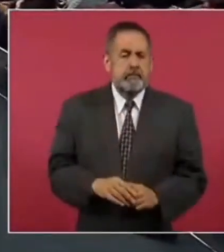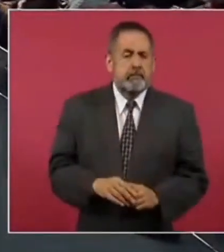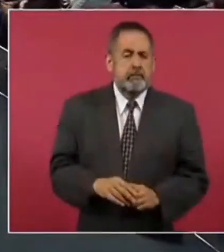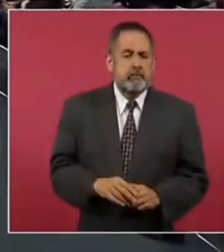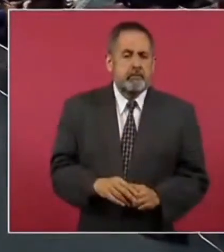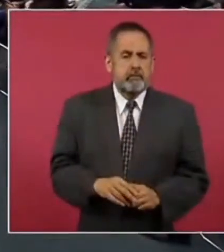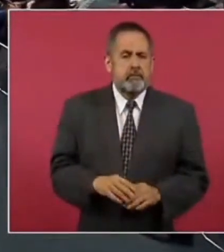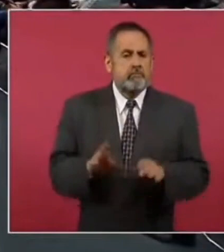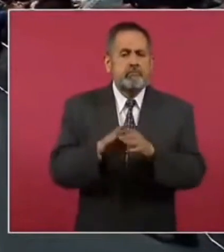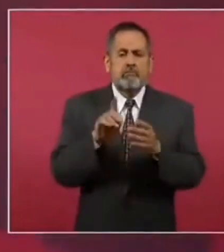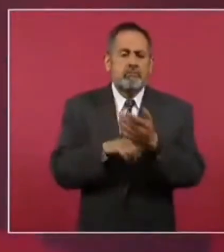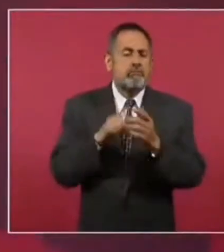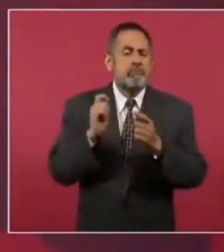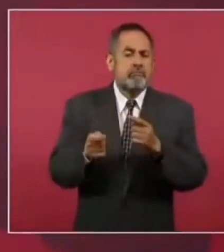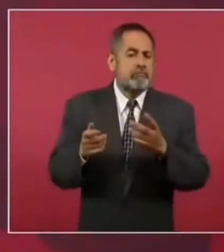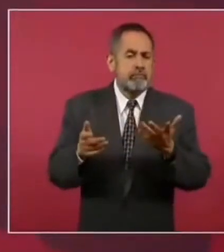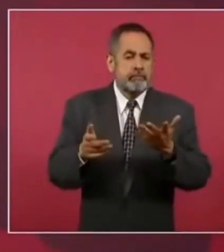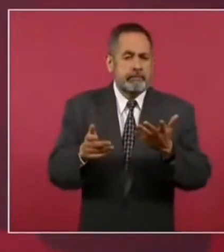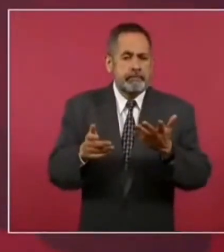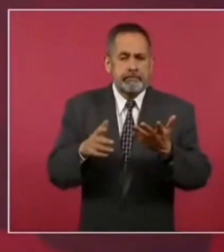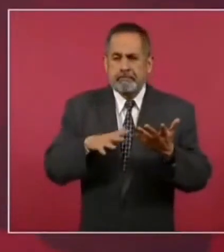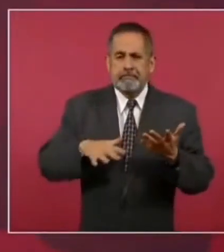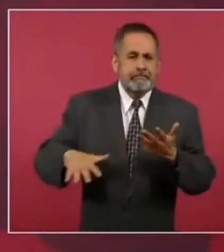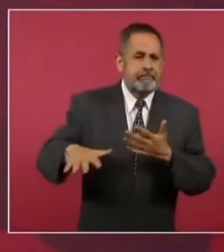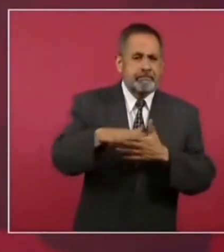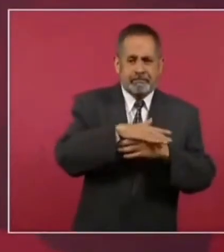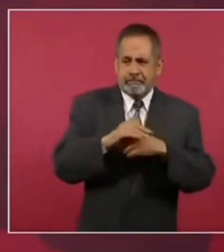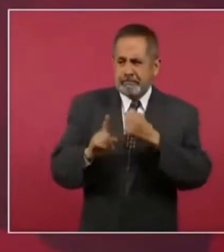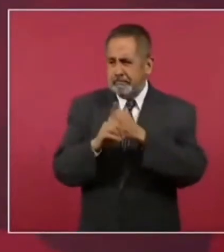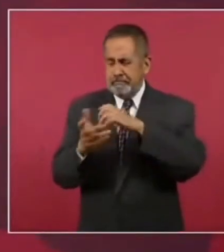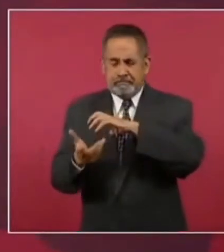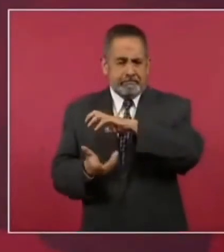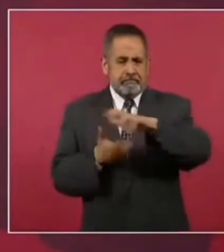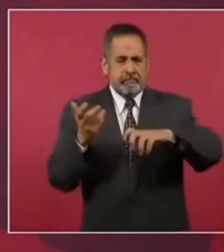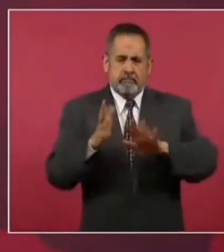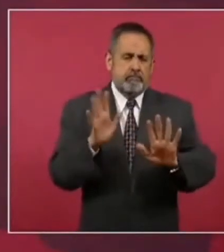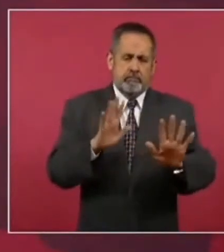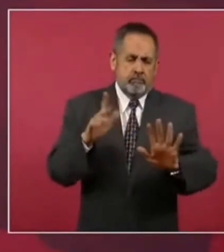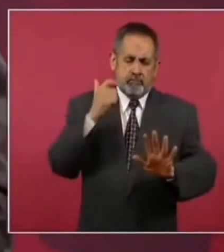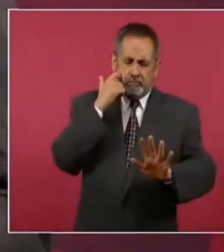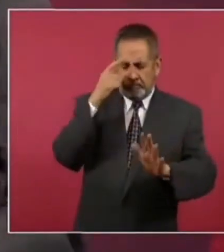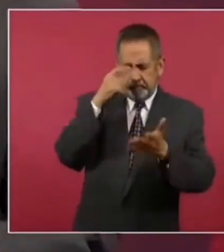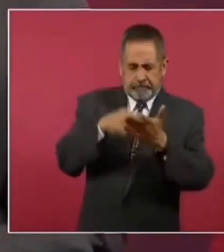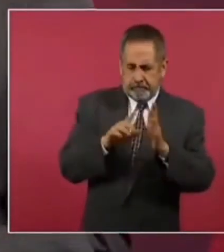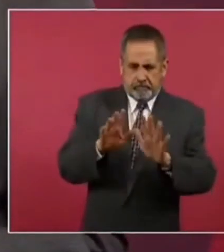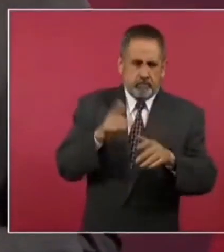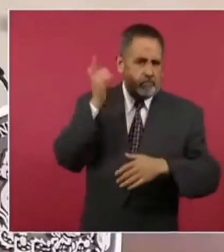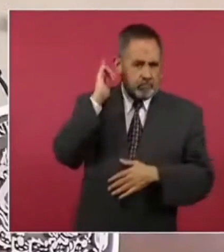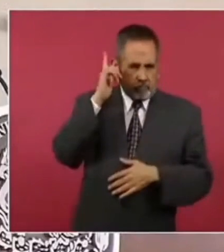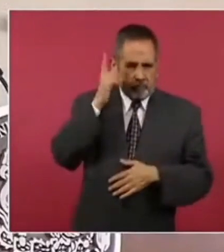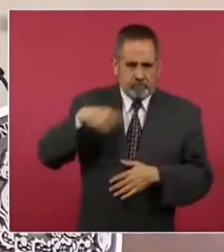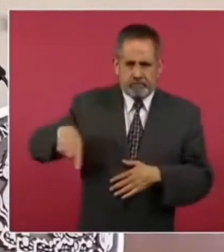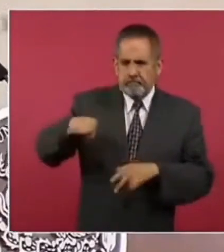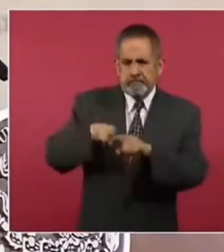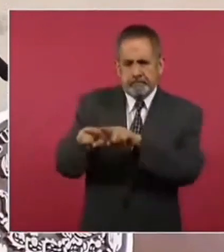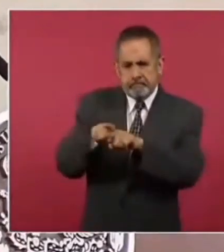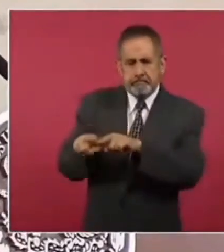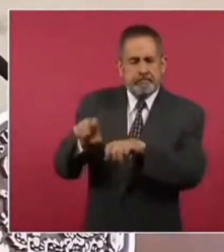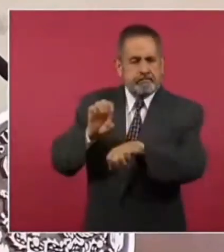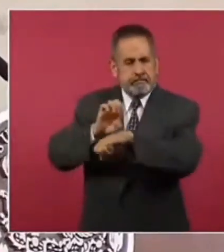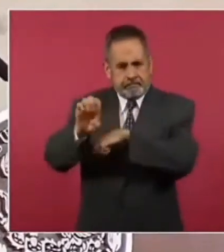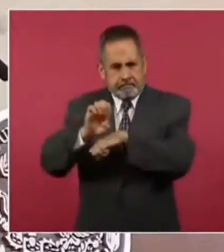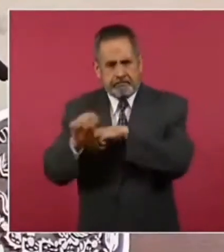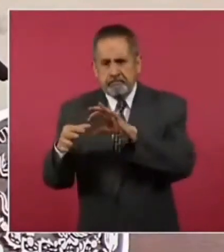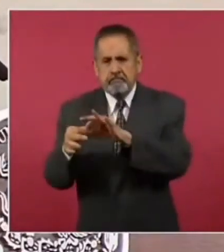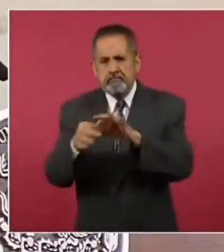haya inestabilidad y además no lo deseo Ojalá y los hermanos Ecuatorianos